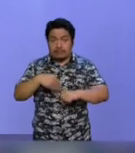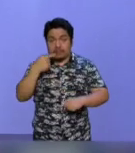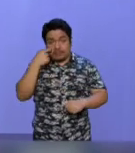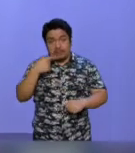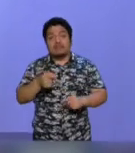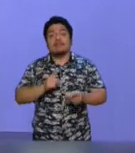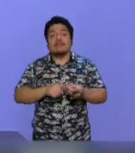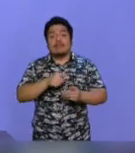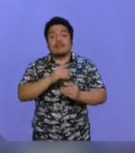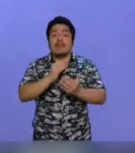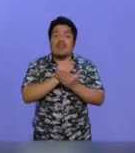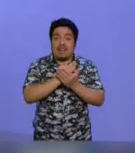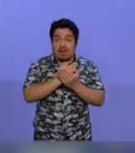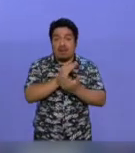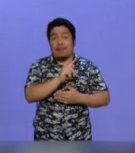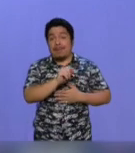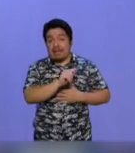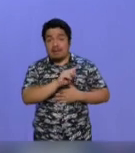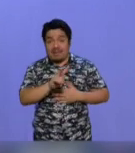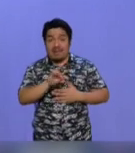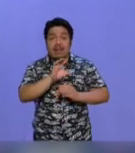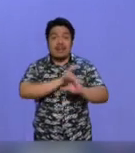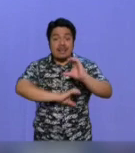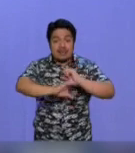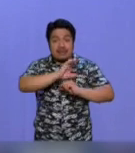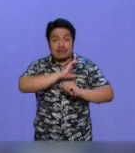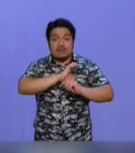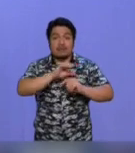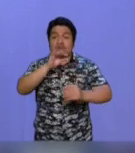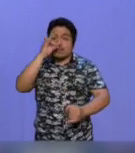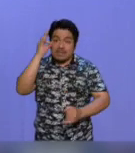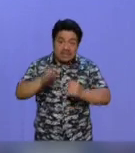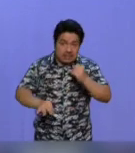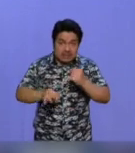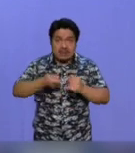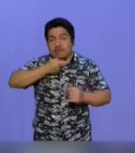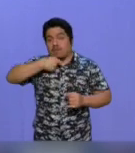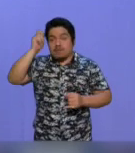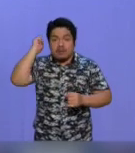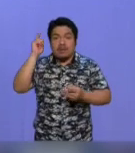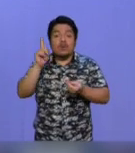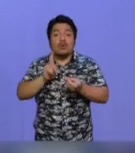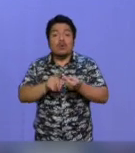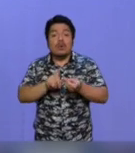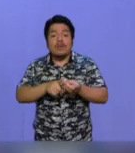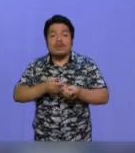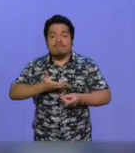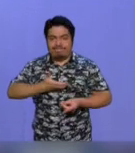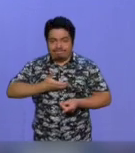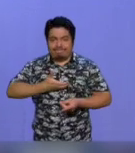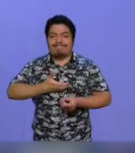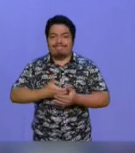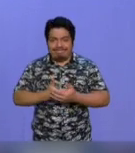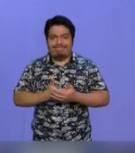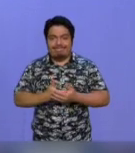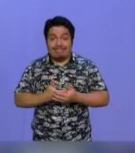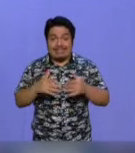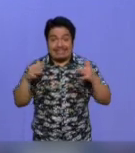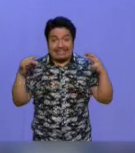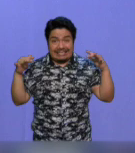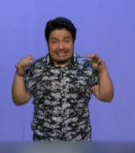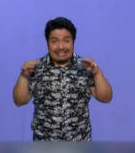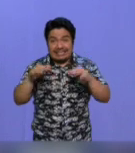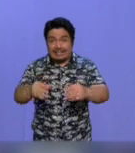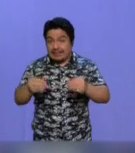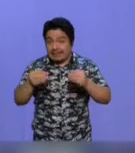candidata a la presidencia por Morena, PT y Partido Verde, Claudia Sheinbaum, realizará su cierre de campaña en el Zócalo de nuestra ciudad. Se tiene prevista una gran